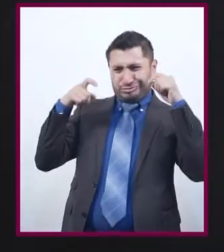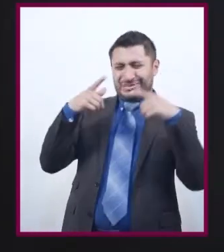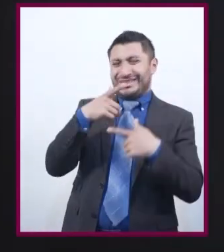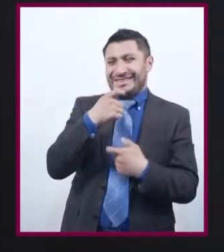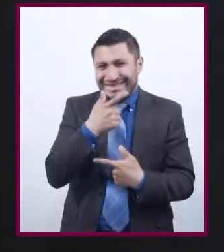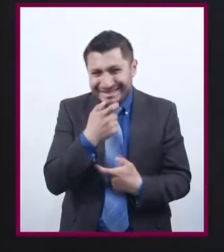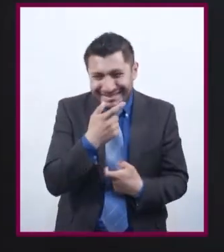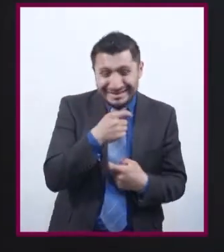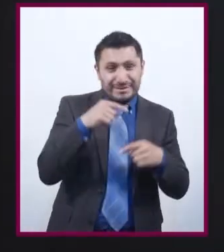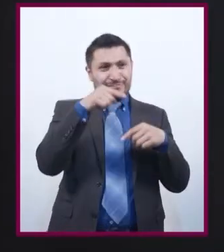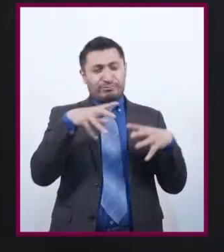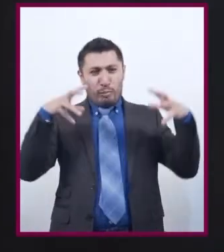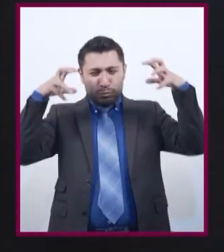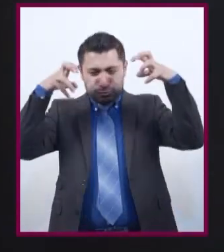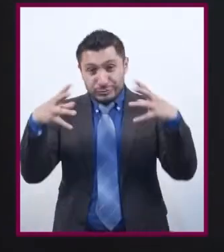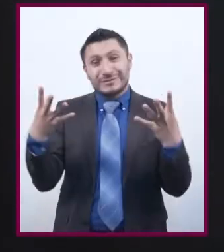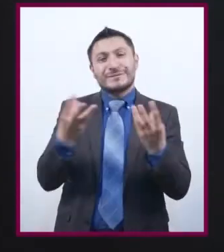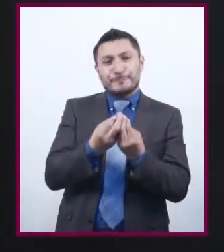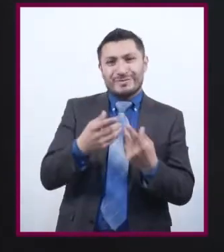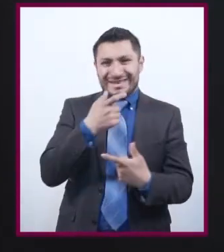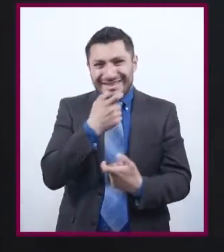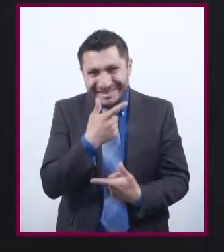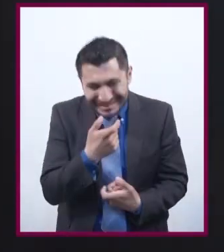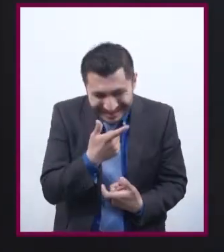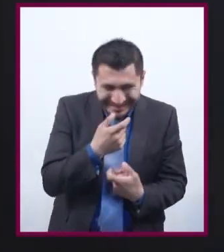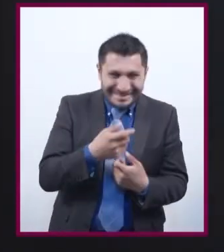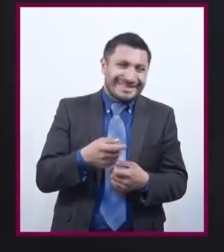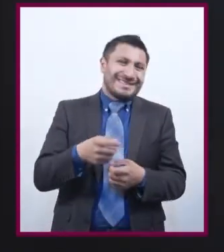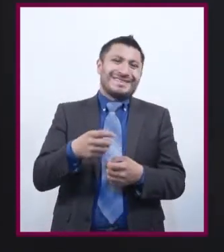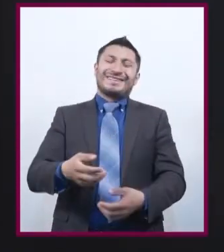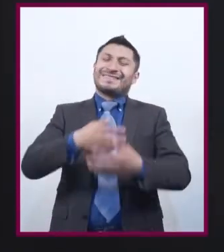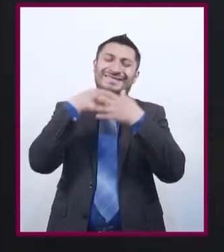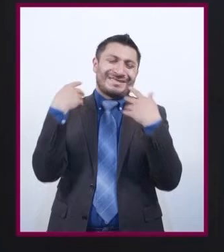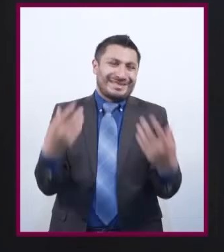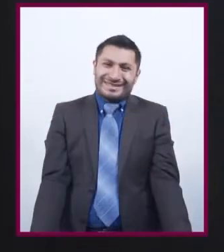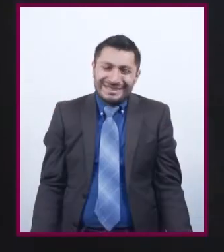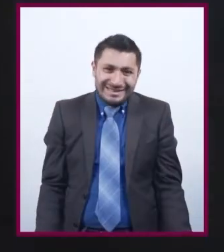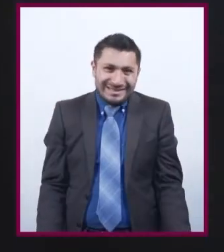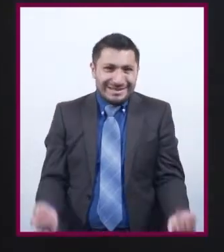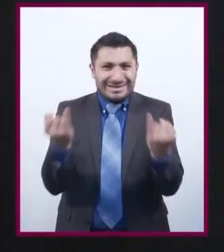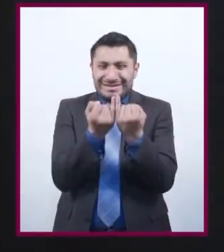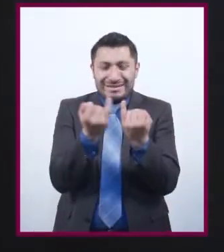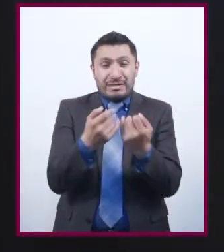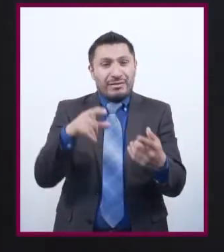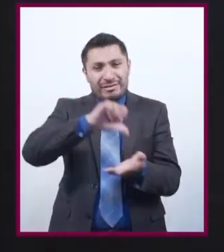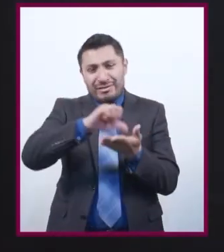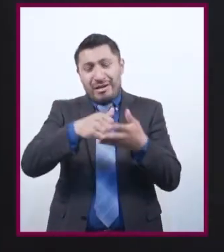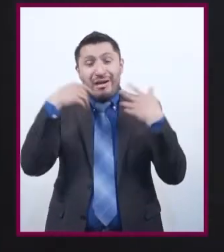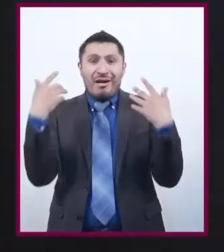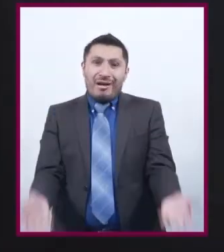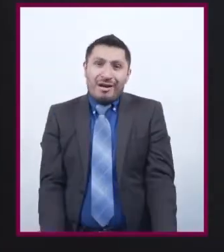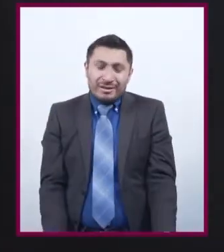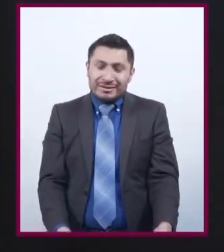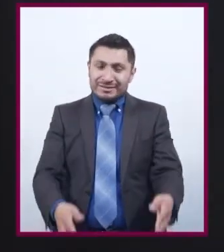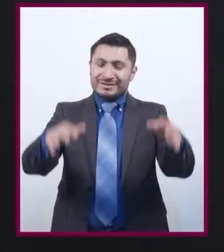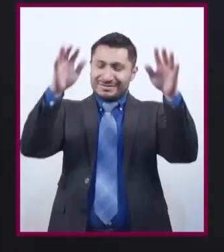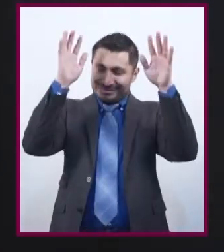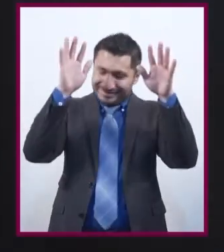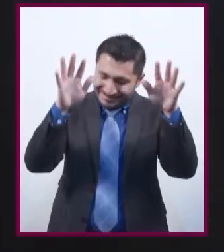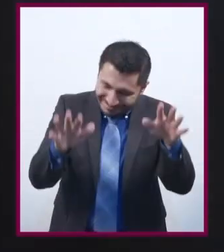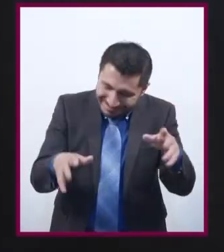lo funcionó se echó a reír y el monstruo se puso a reír con él dejando caer los brazos Lo mismo que él